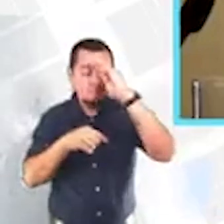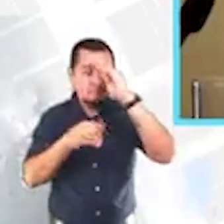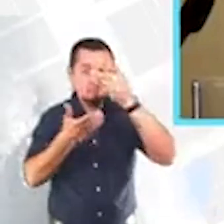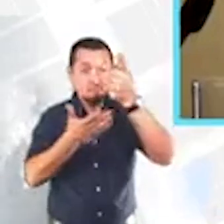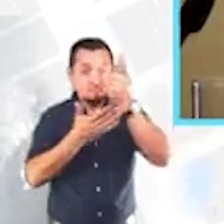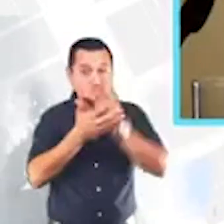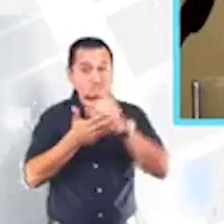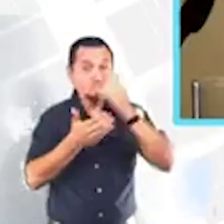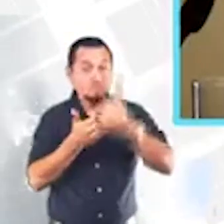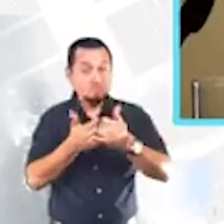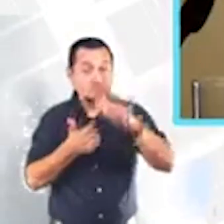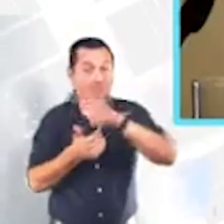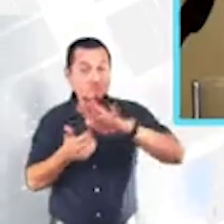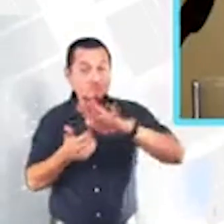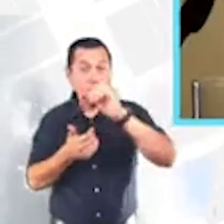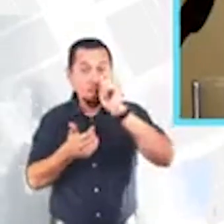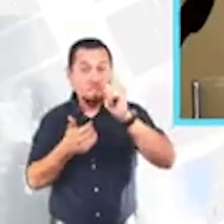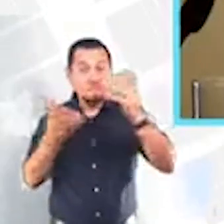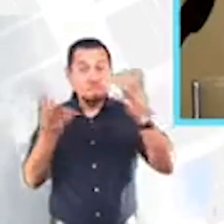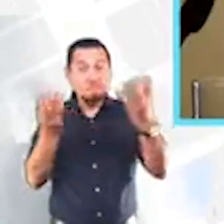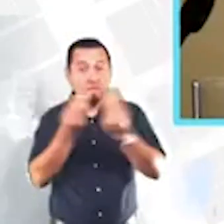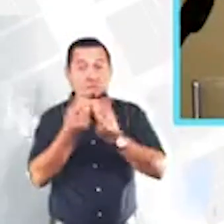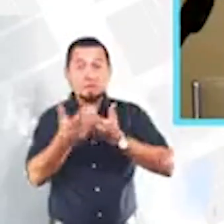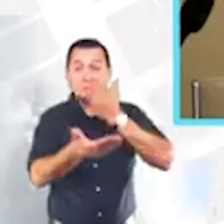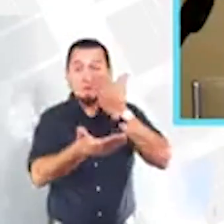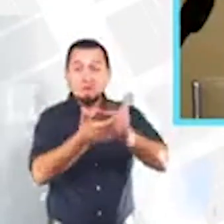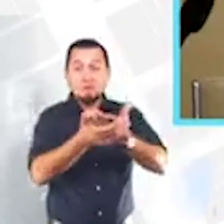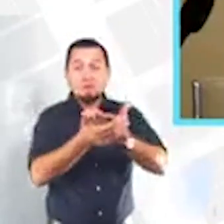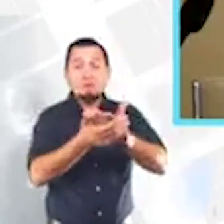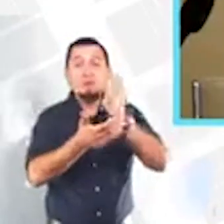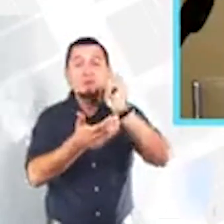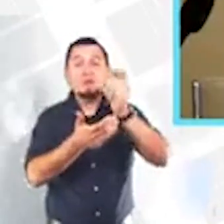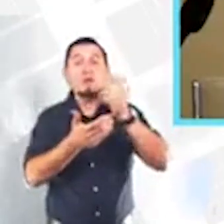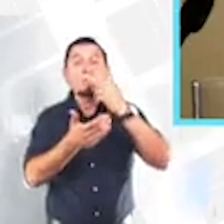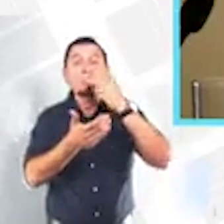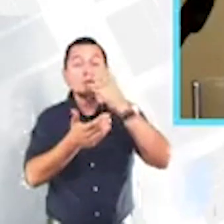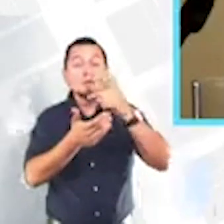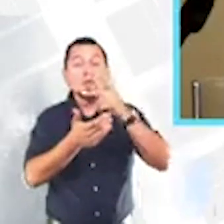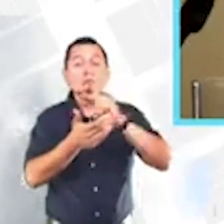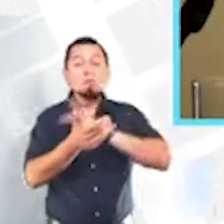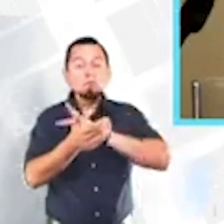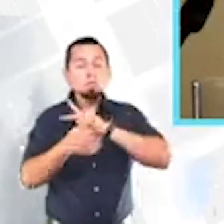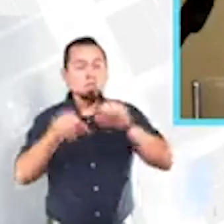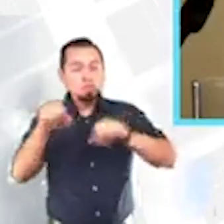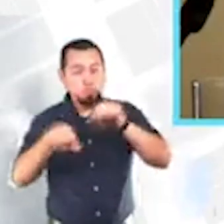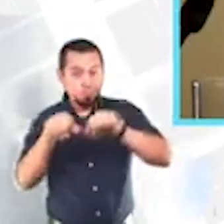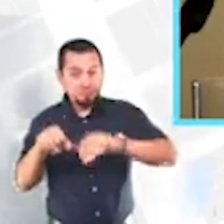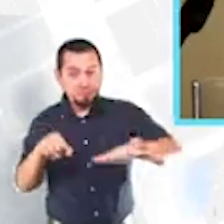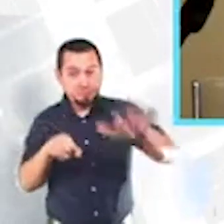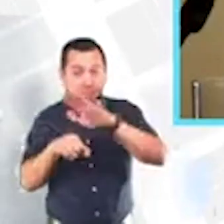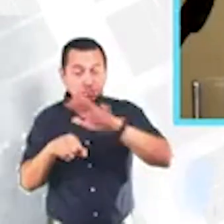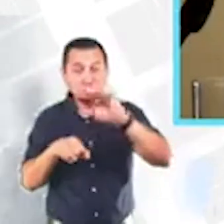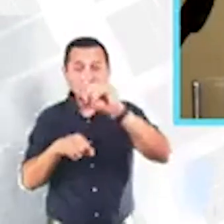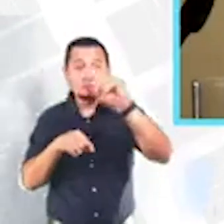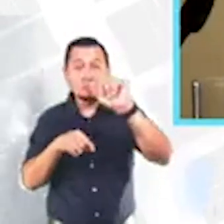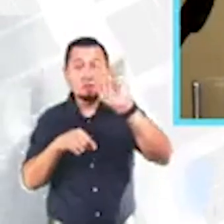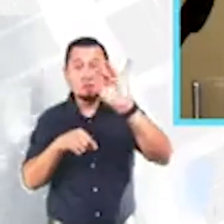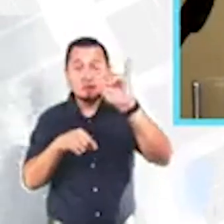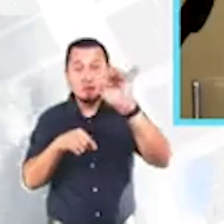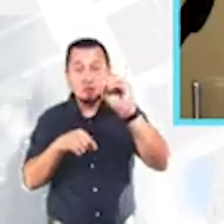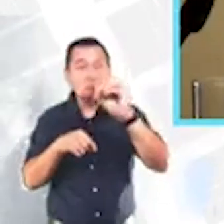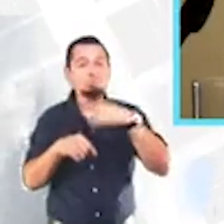de meter lo que es Mi Bici en Zapotlanejo, dado que no lo tenemos y también somos zona